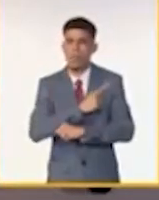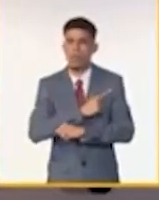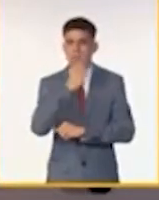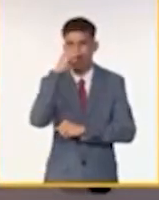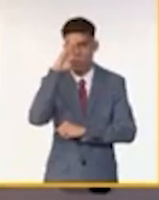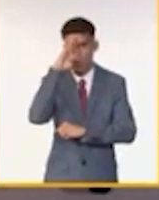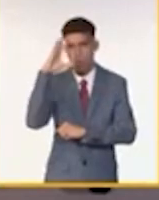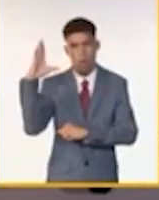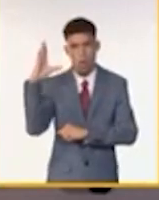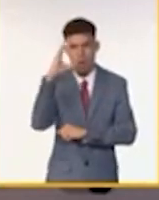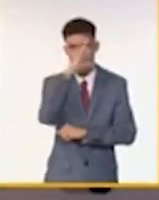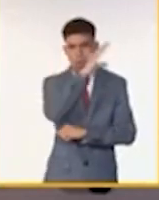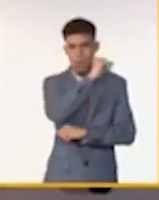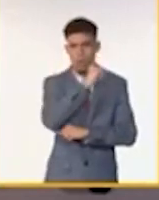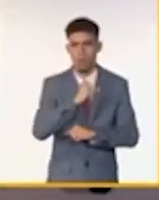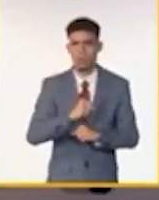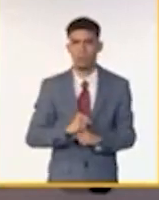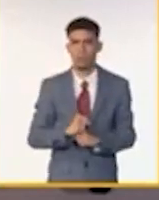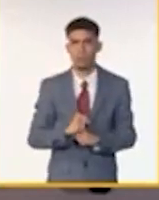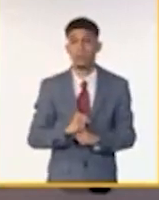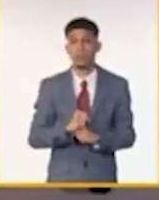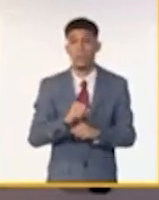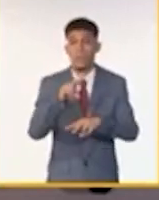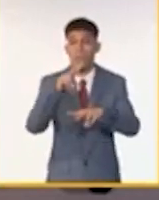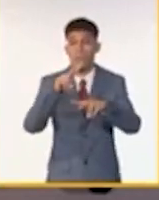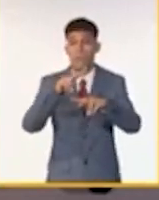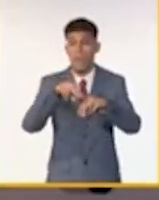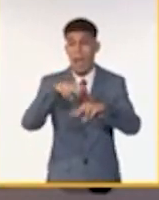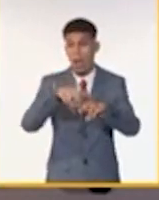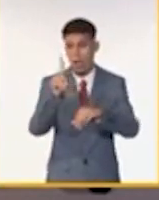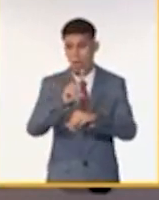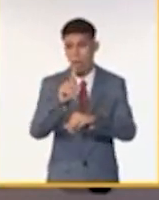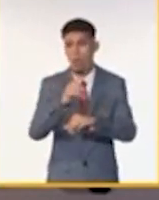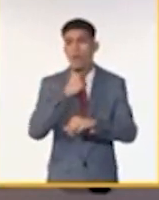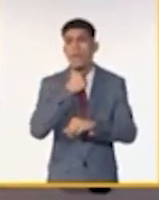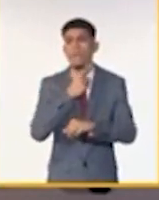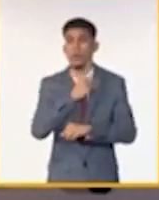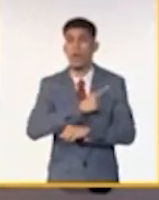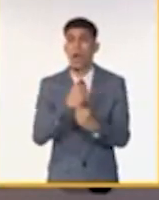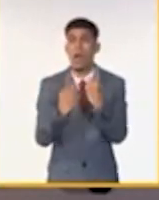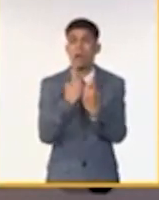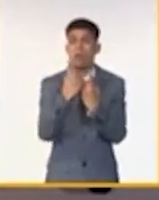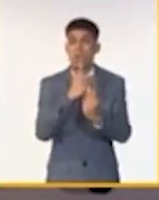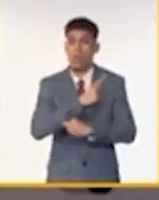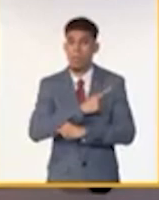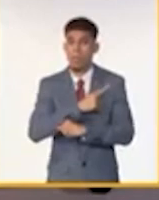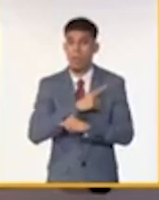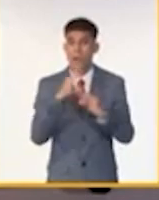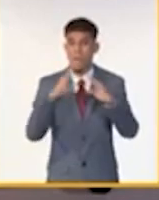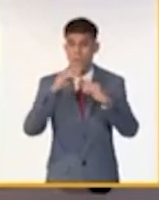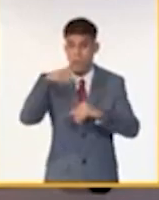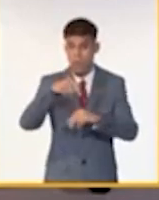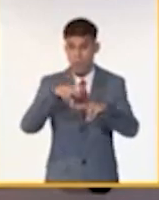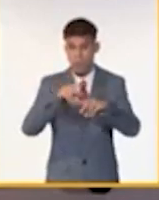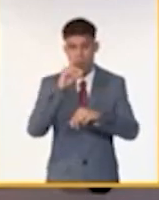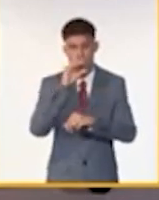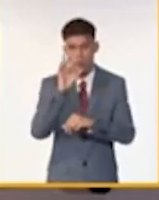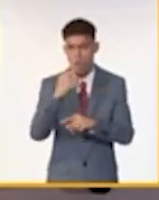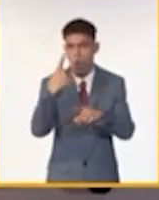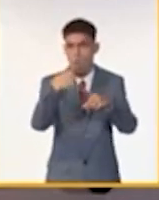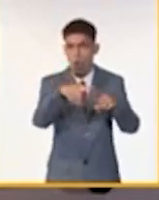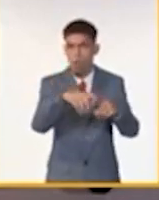eh que no Residen en la Habana y esa la hacemos por videoconferencia y después hay otras de